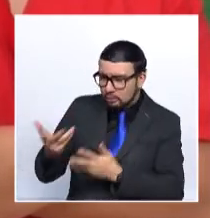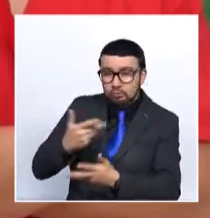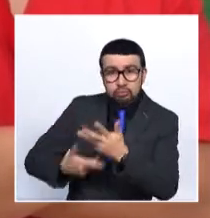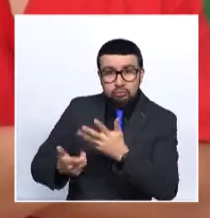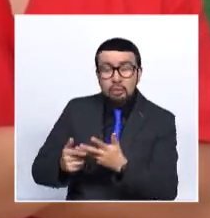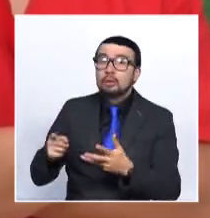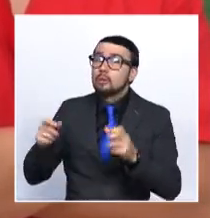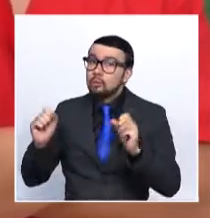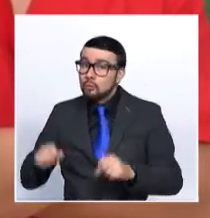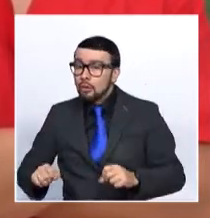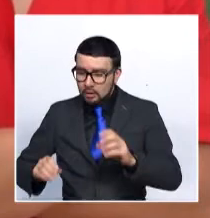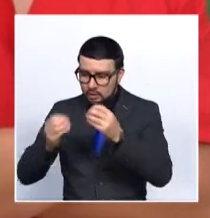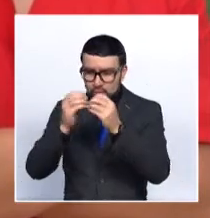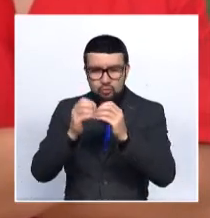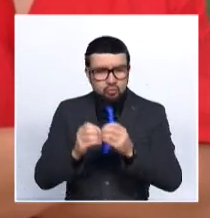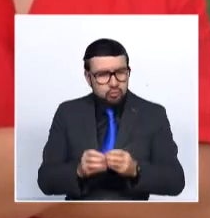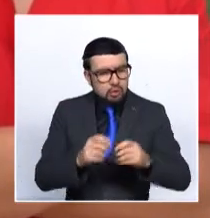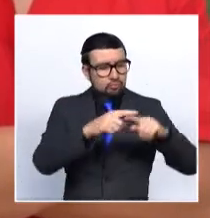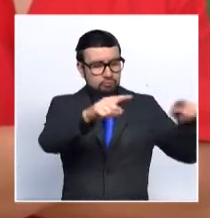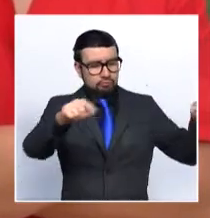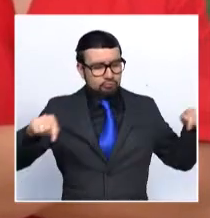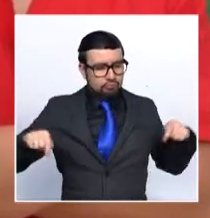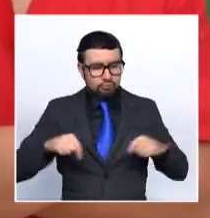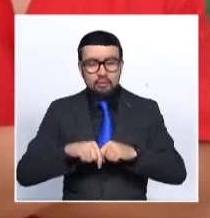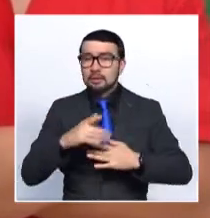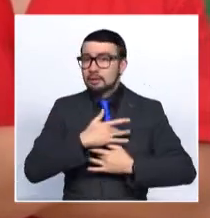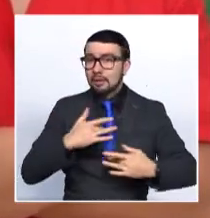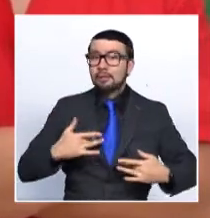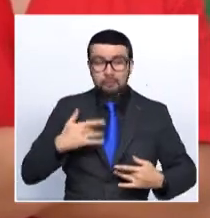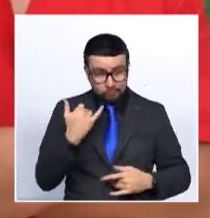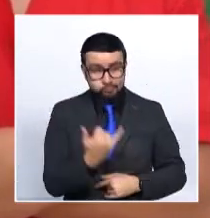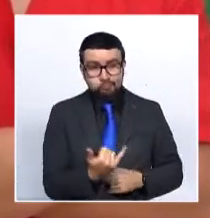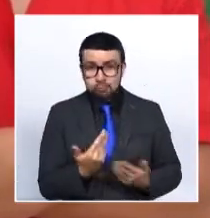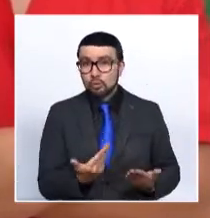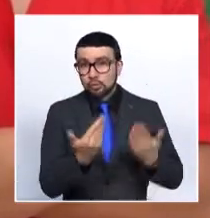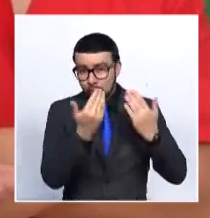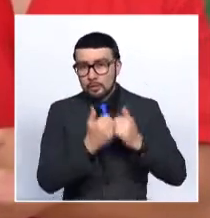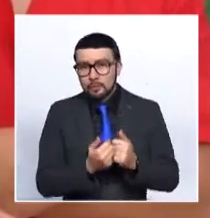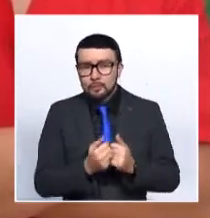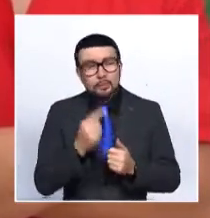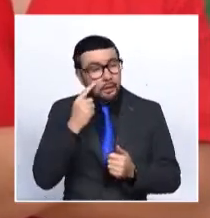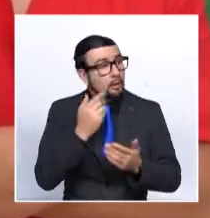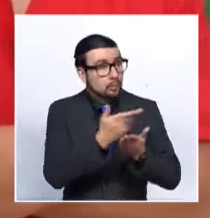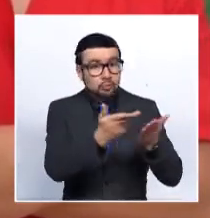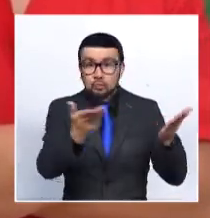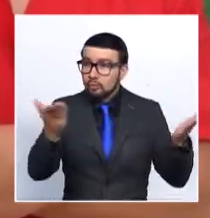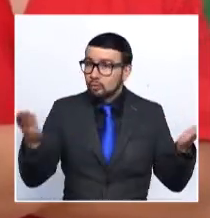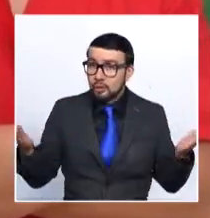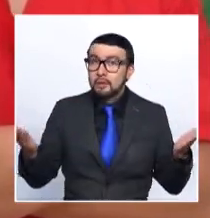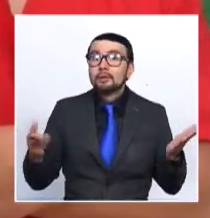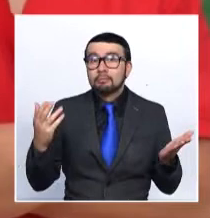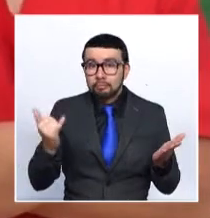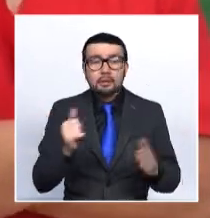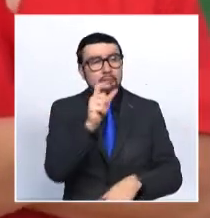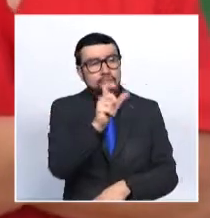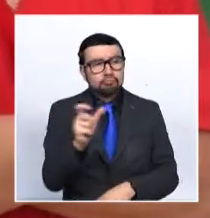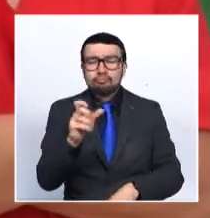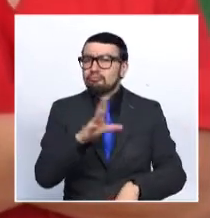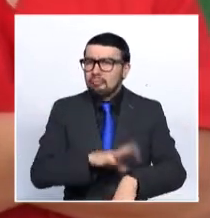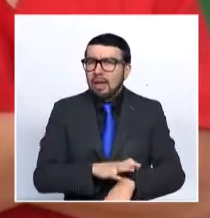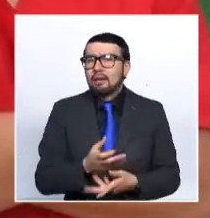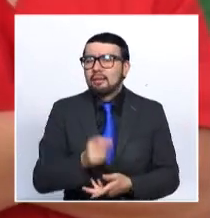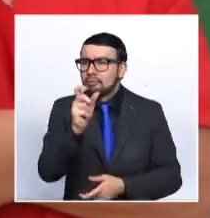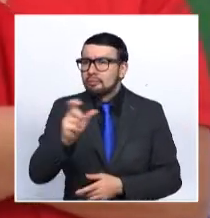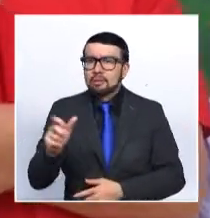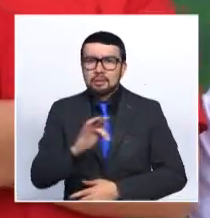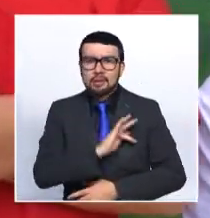y crear estos equipos de salud como el que se ha formado acá. Lo que ustedes ven acá es todo un equipo de médicos y de